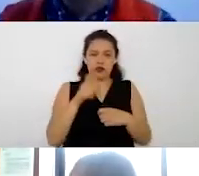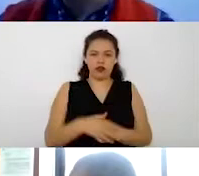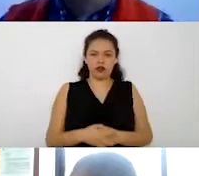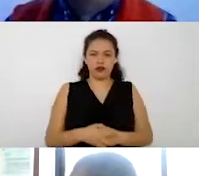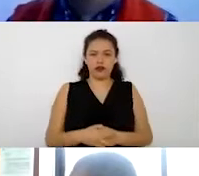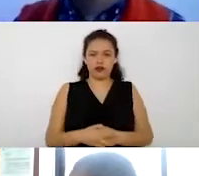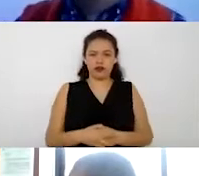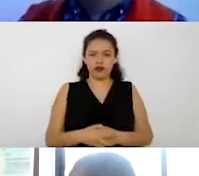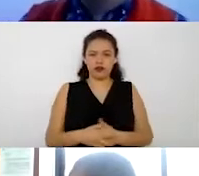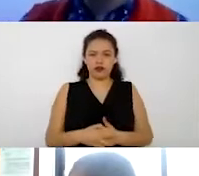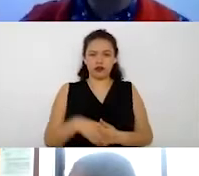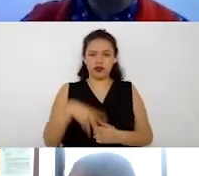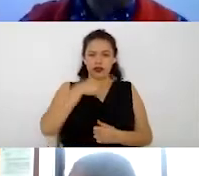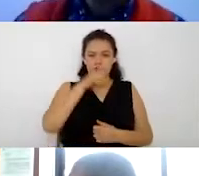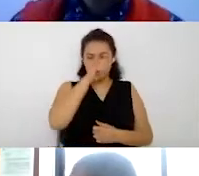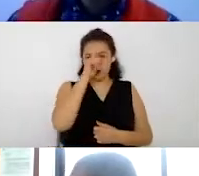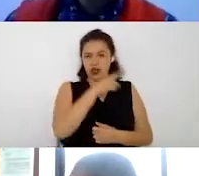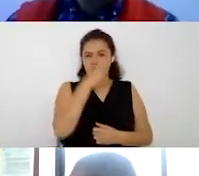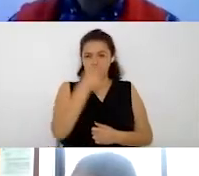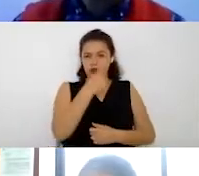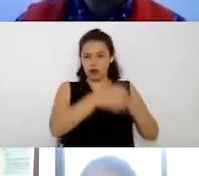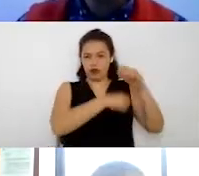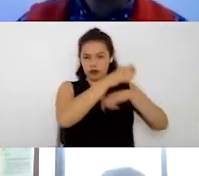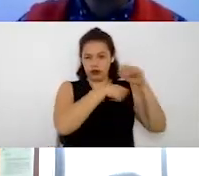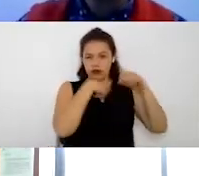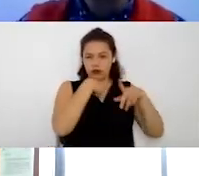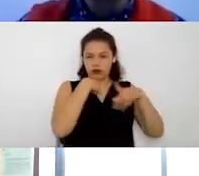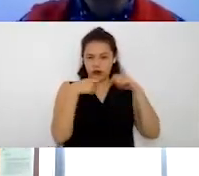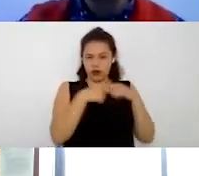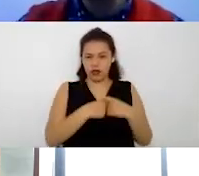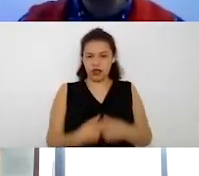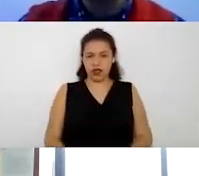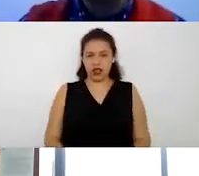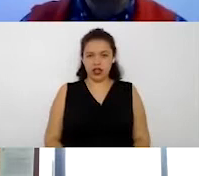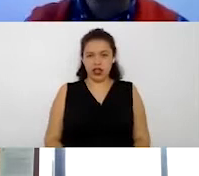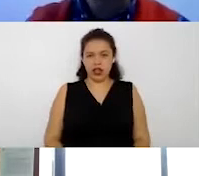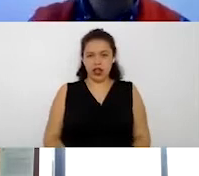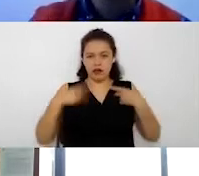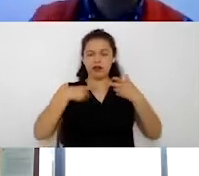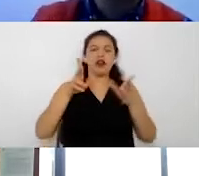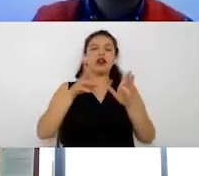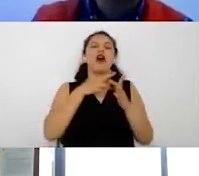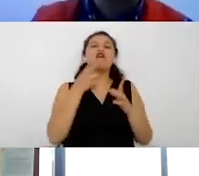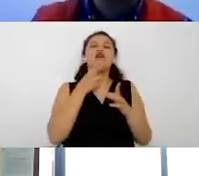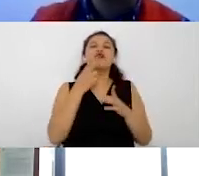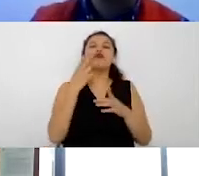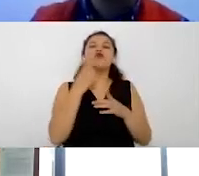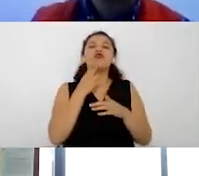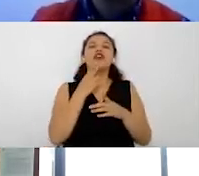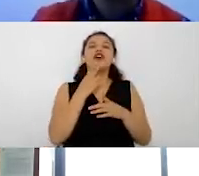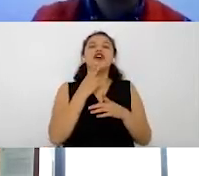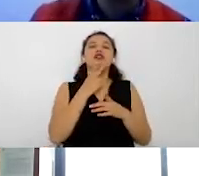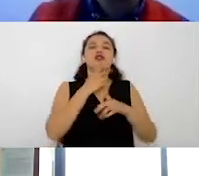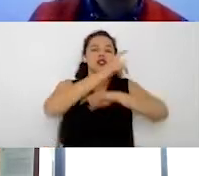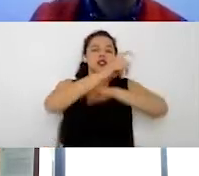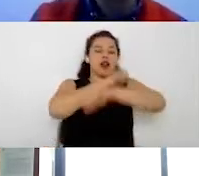lo recomendable es que un torniquete no permanezca en la víctima más de 1 hora y media.